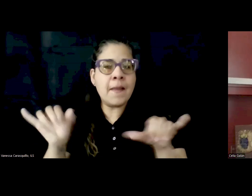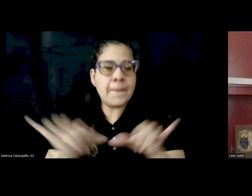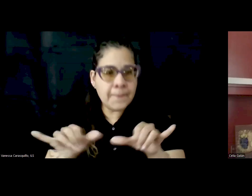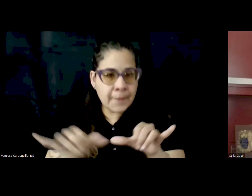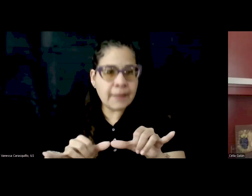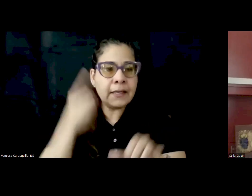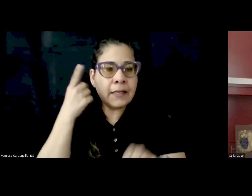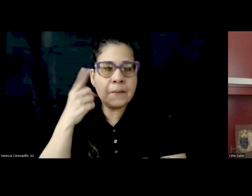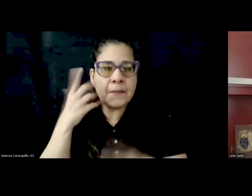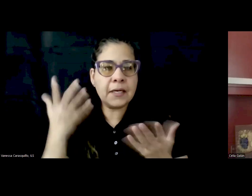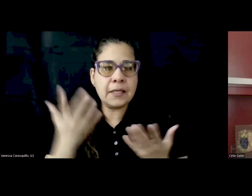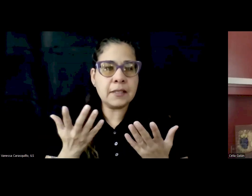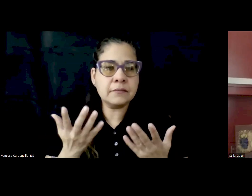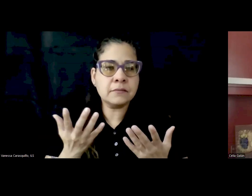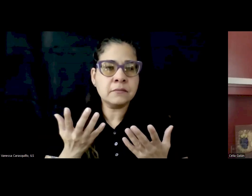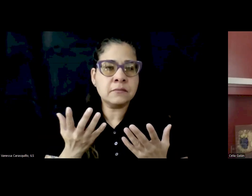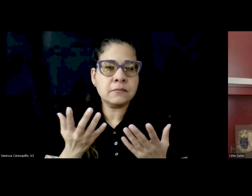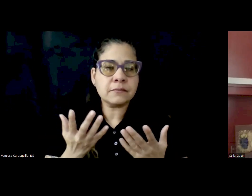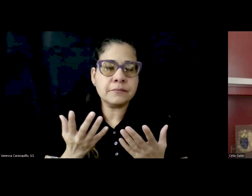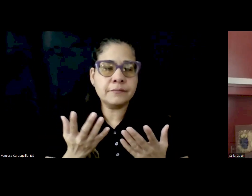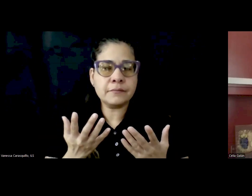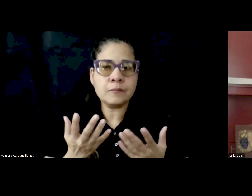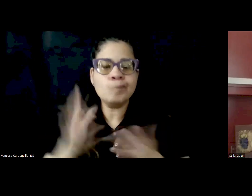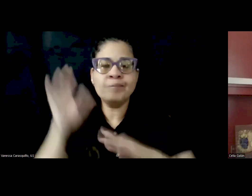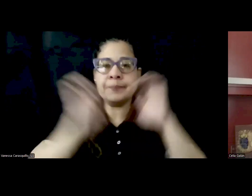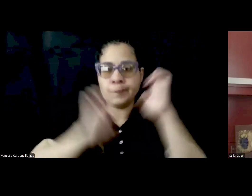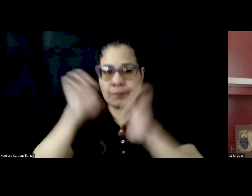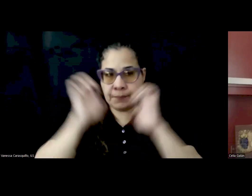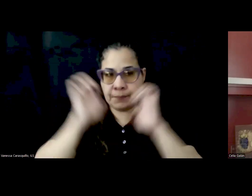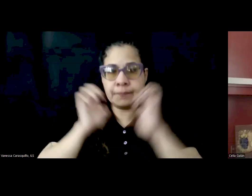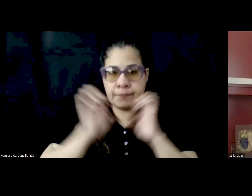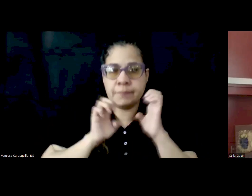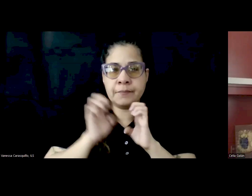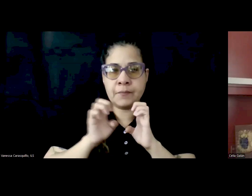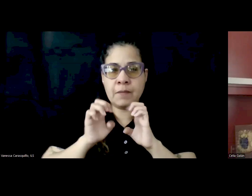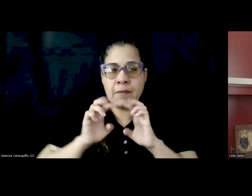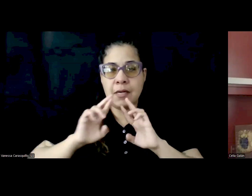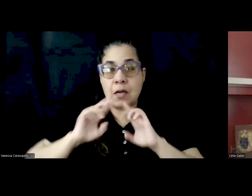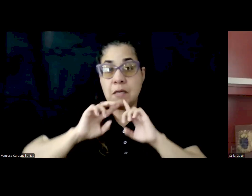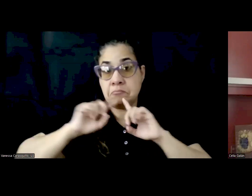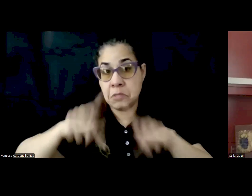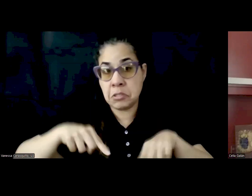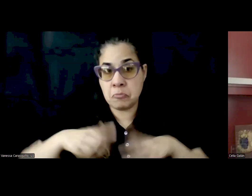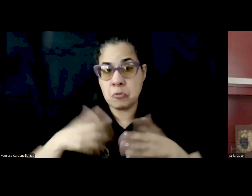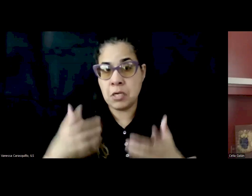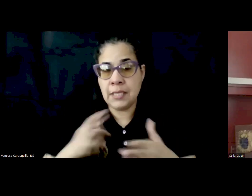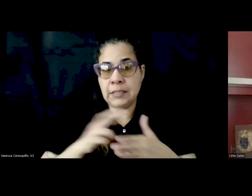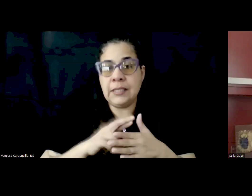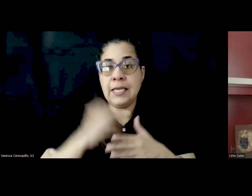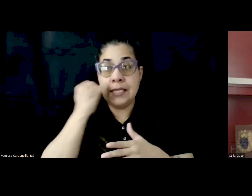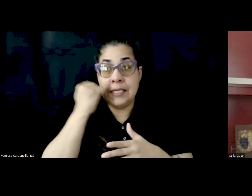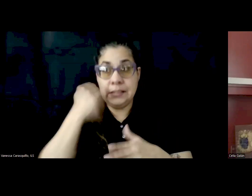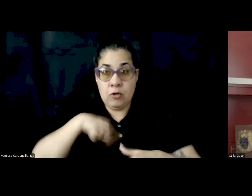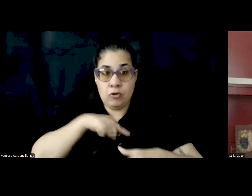poder de verdad, evaluar la respuesta y si lo que estamos haciendo está dando un resultado o no.